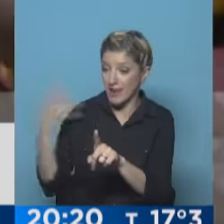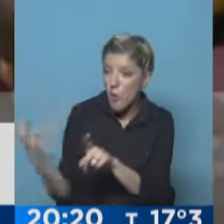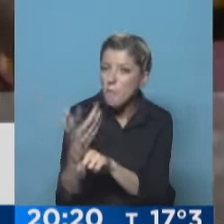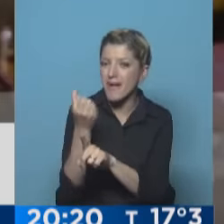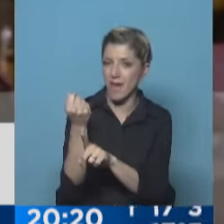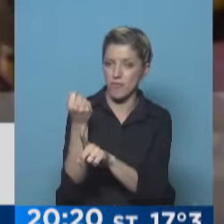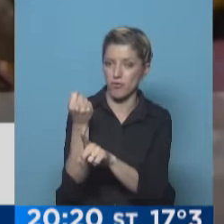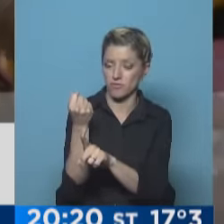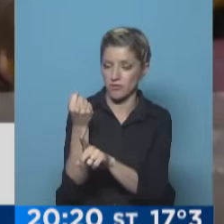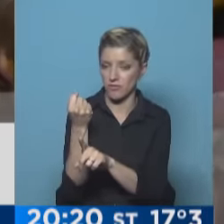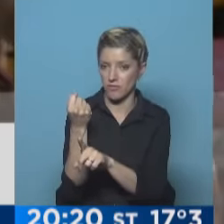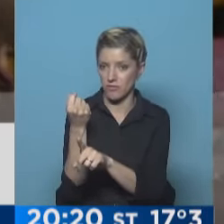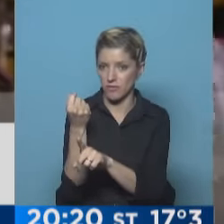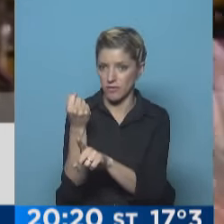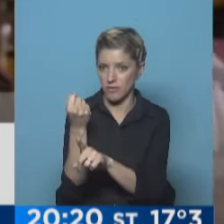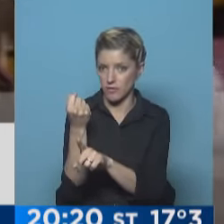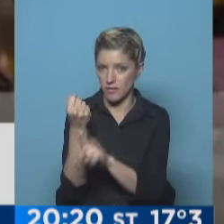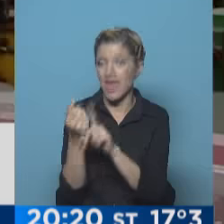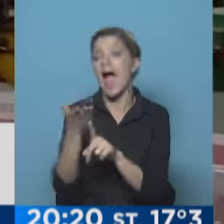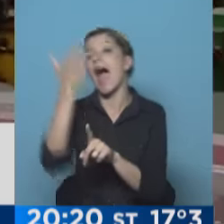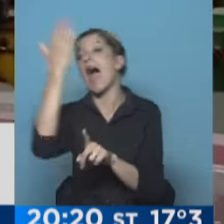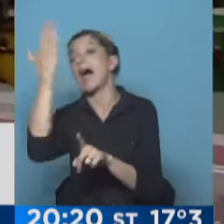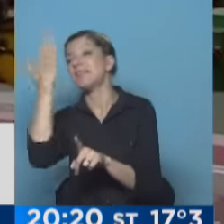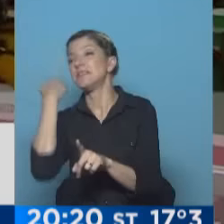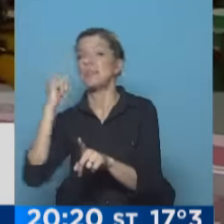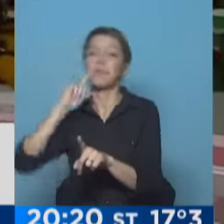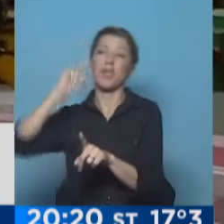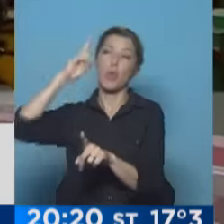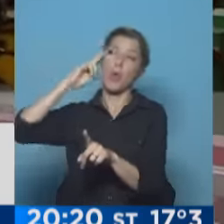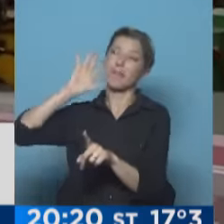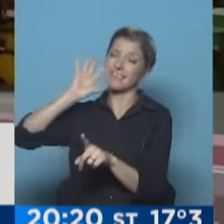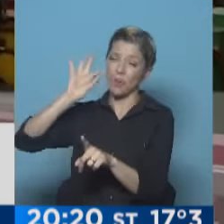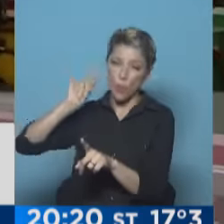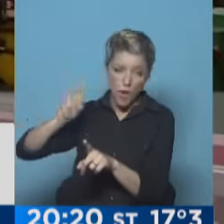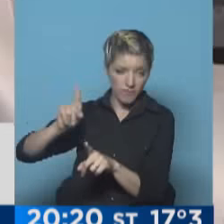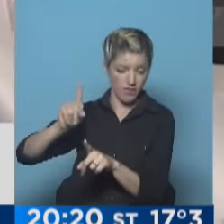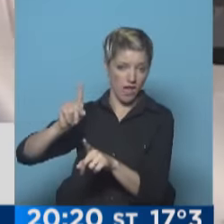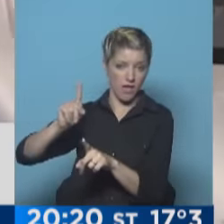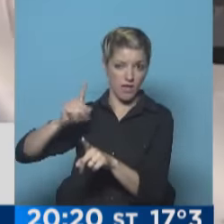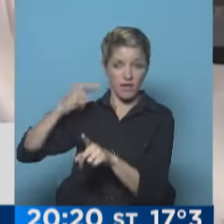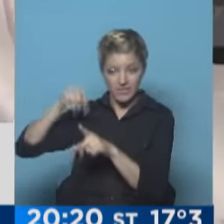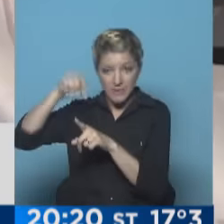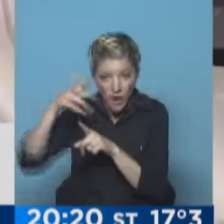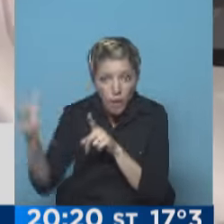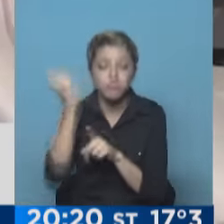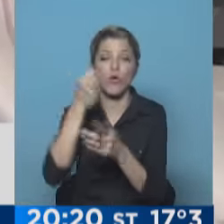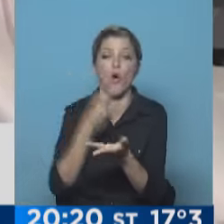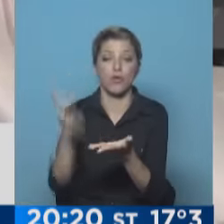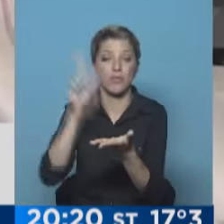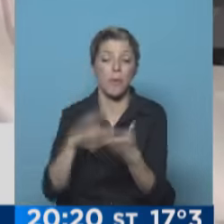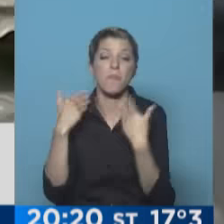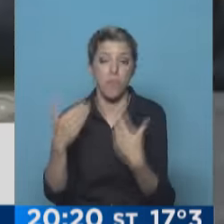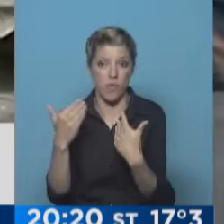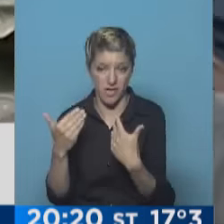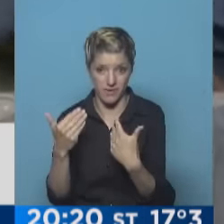venían de la década del 50, y la volvimos a recuperar ahora.